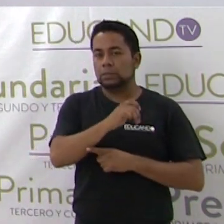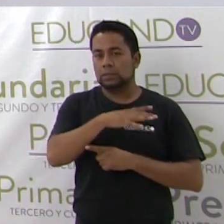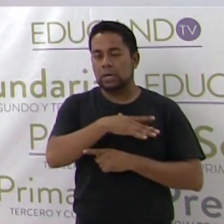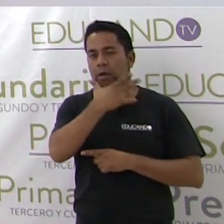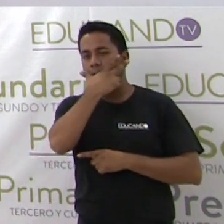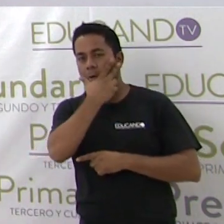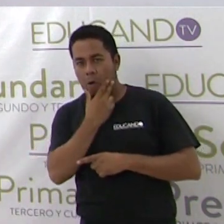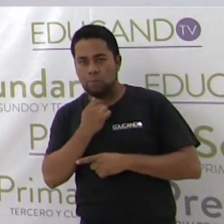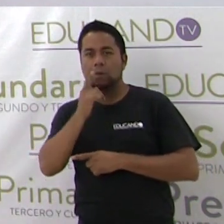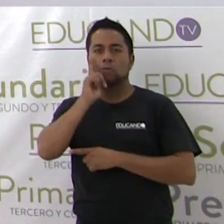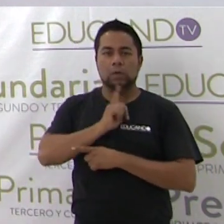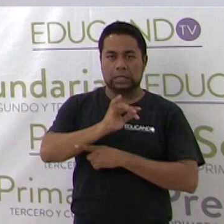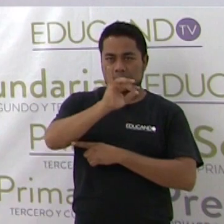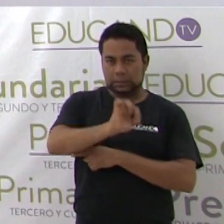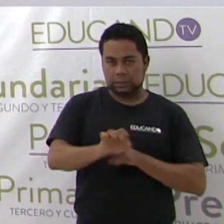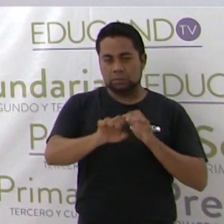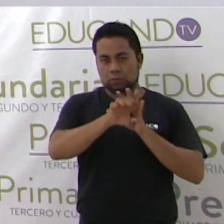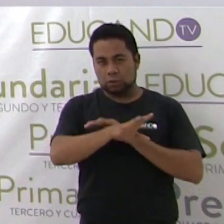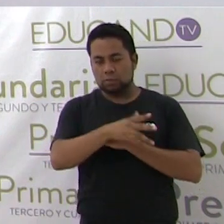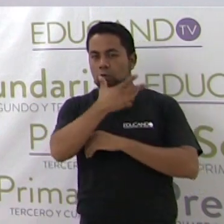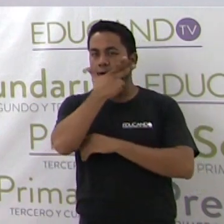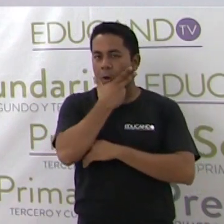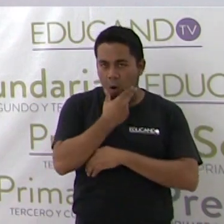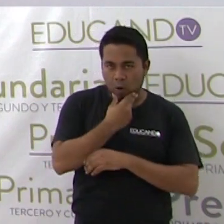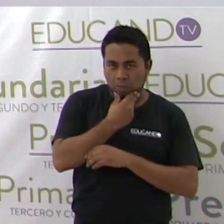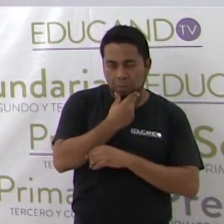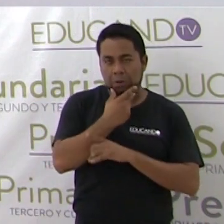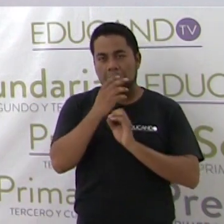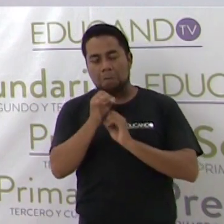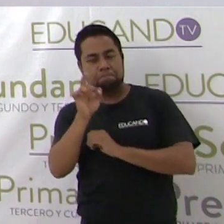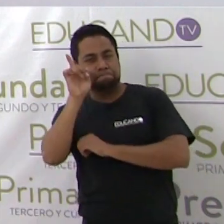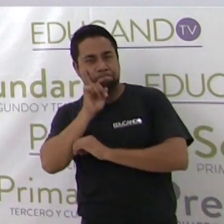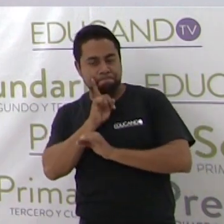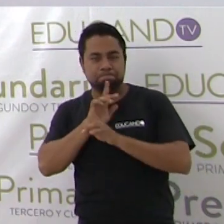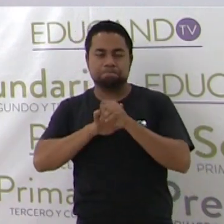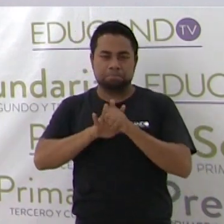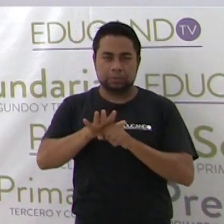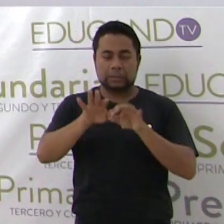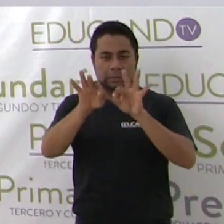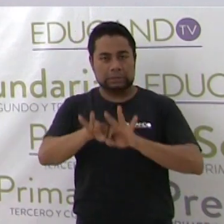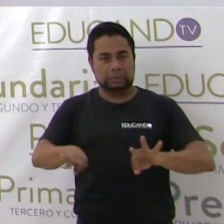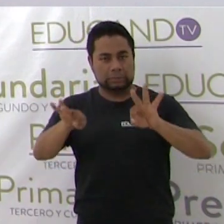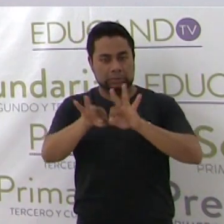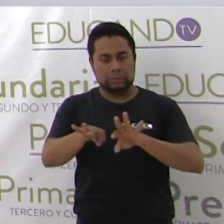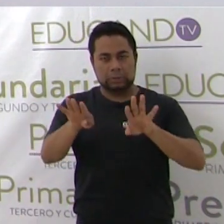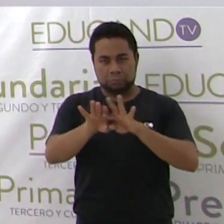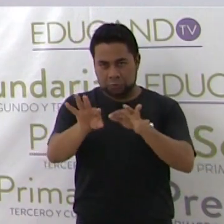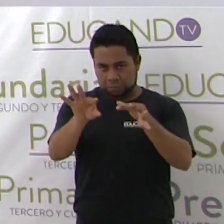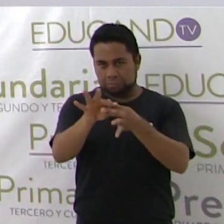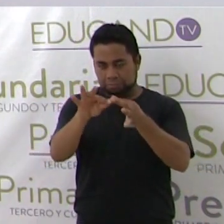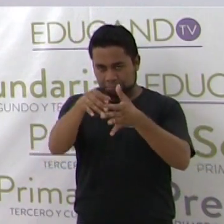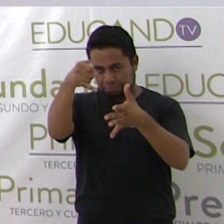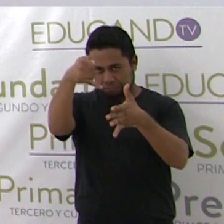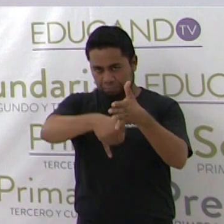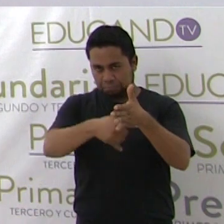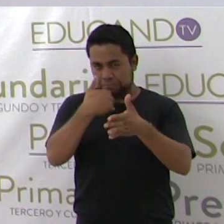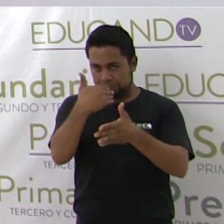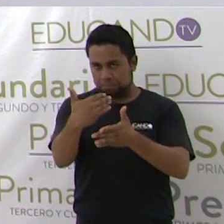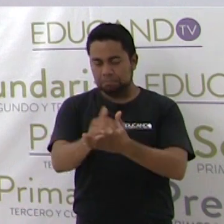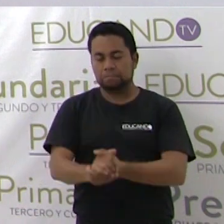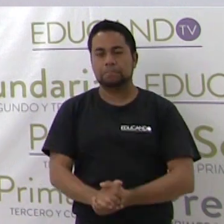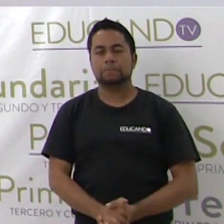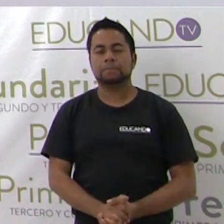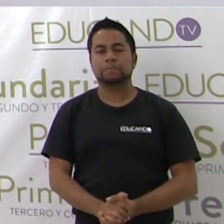género. ¿Bien? Si es masculino o es femenino. Es importante hacer la referencia. ¿Bien?